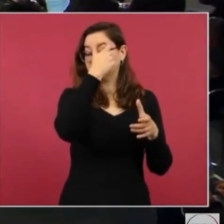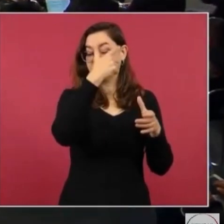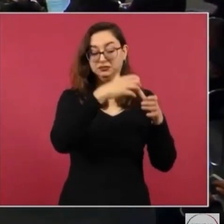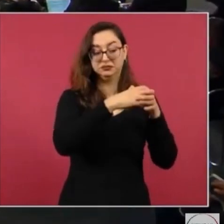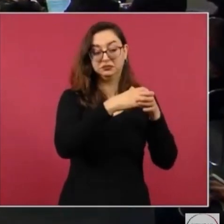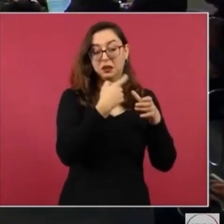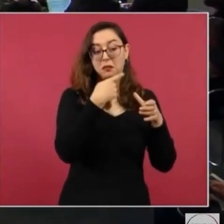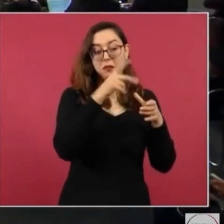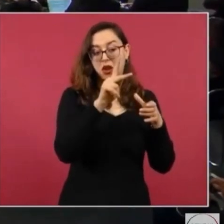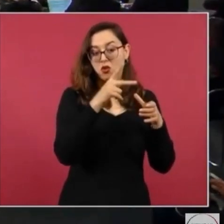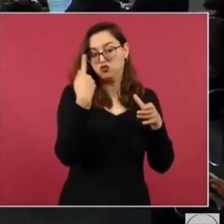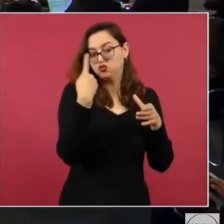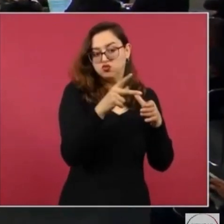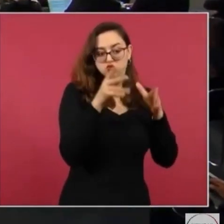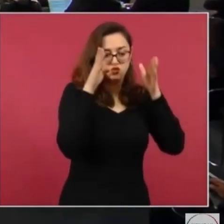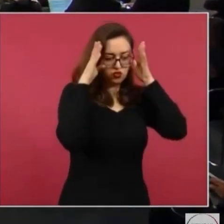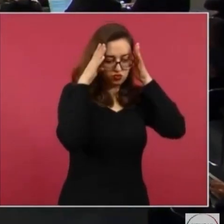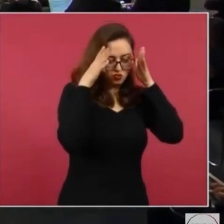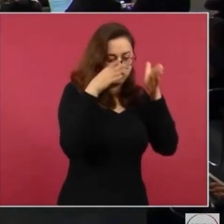orgánicos,